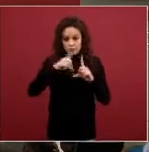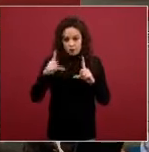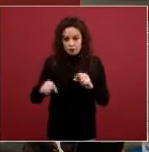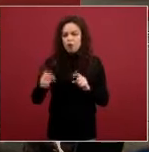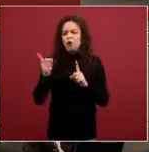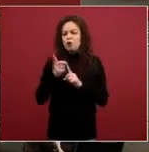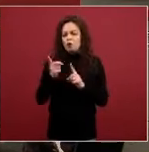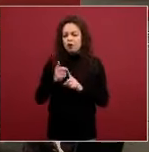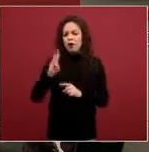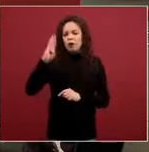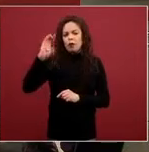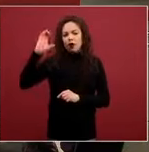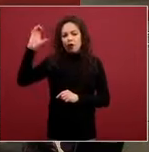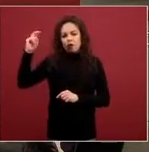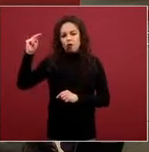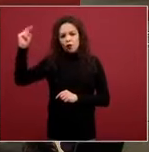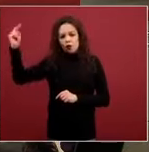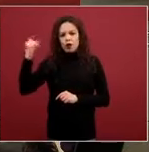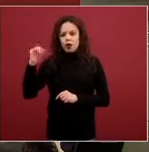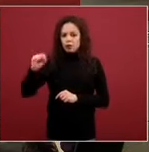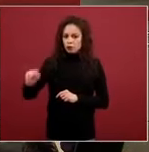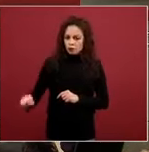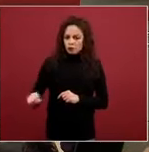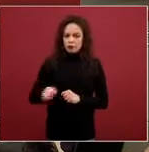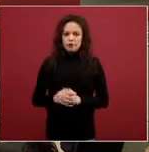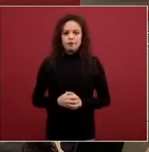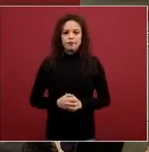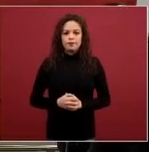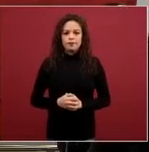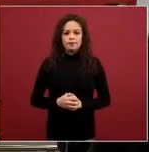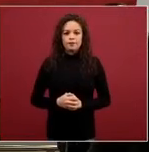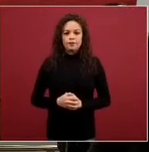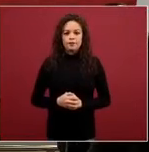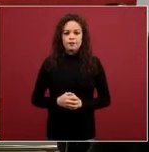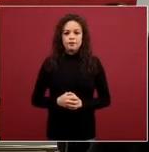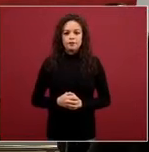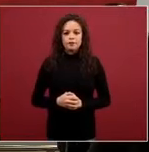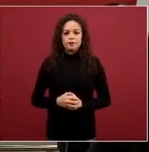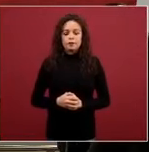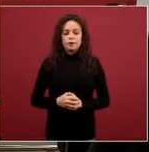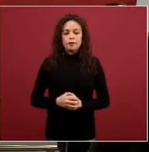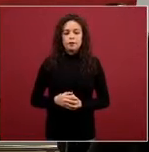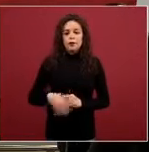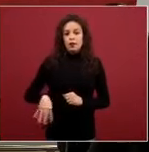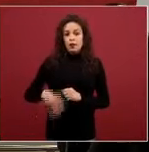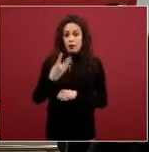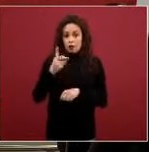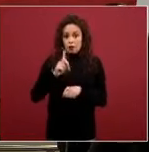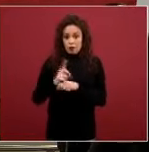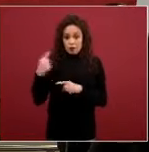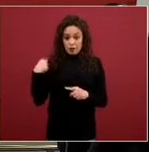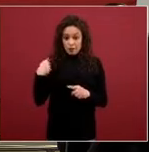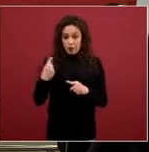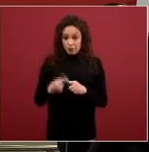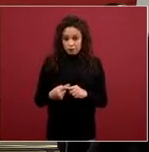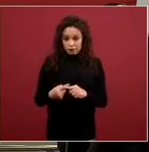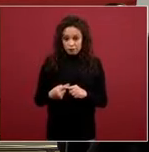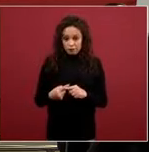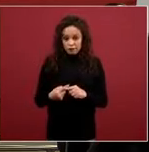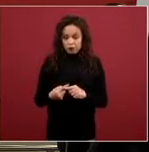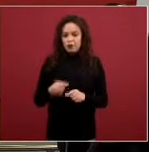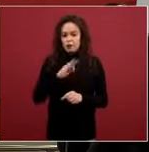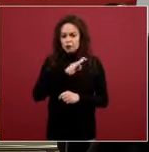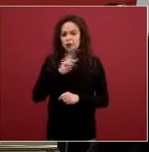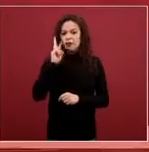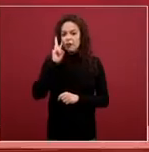California Norte, Baja California Sur, más allá del corte de los últimos 14 días, ya veíamos desde que dábamos seguimiento de